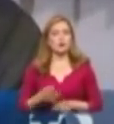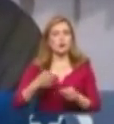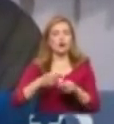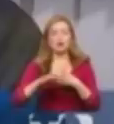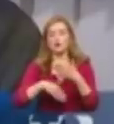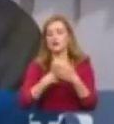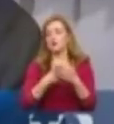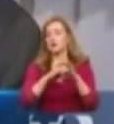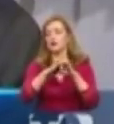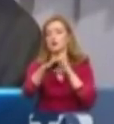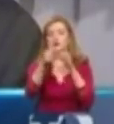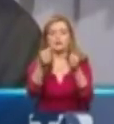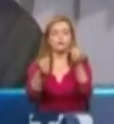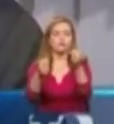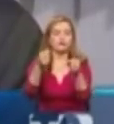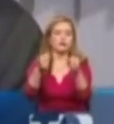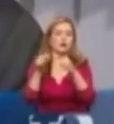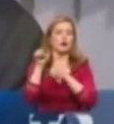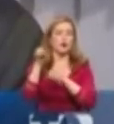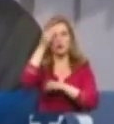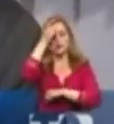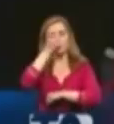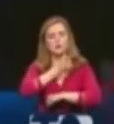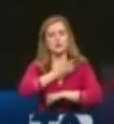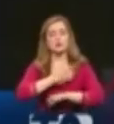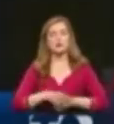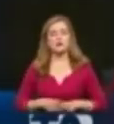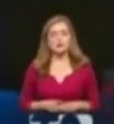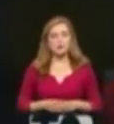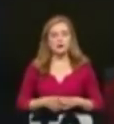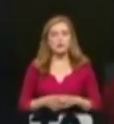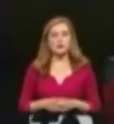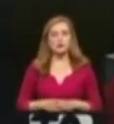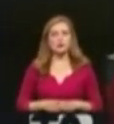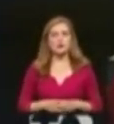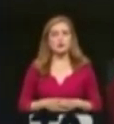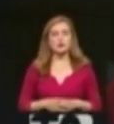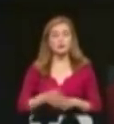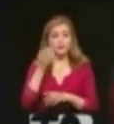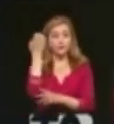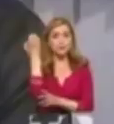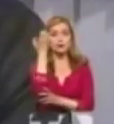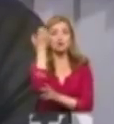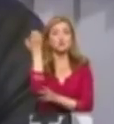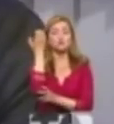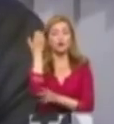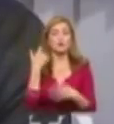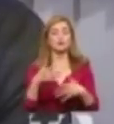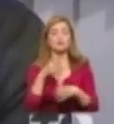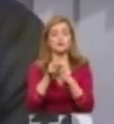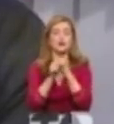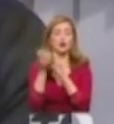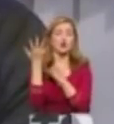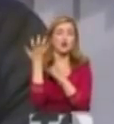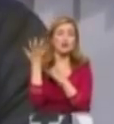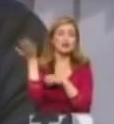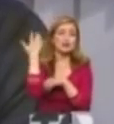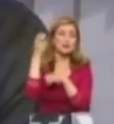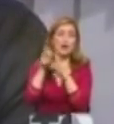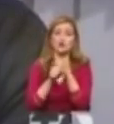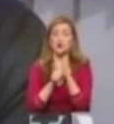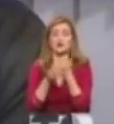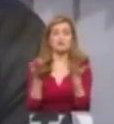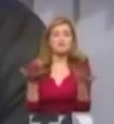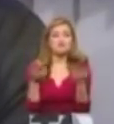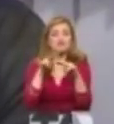la transportación y ellos serán las decisiones que las tomen. Indican que están en emergencia. 15 años la transportación no